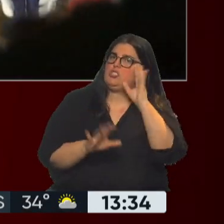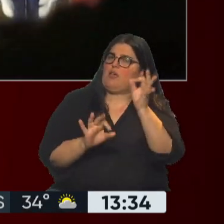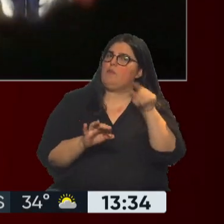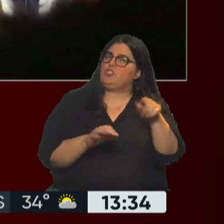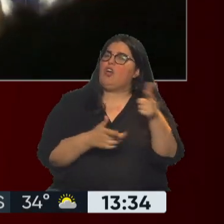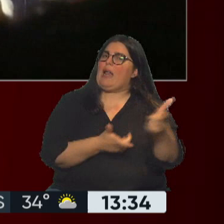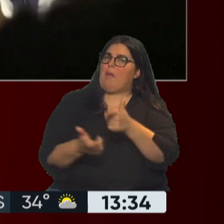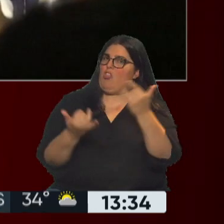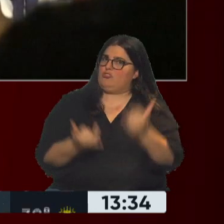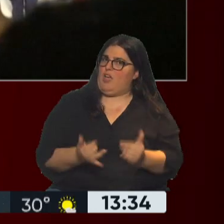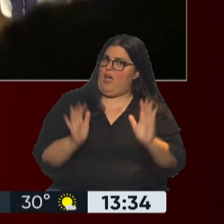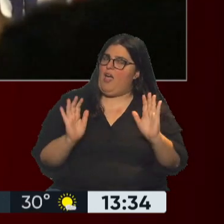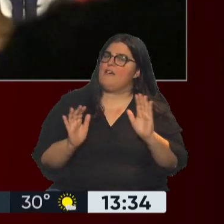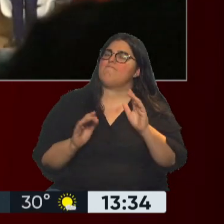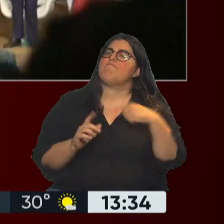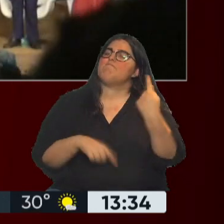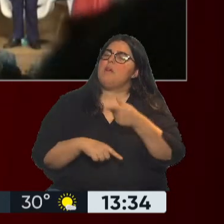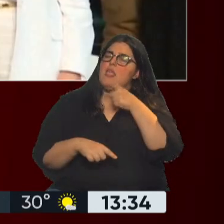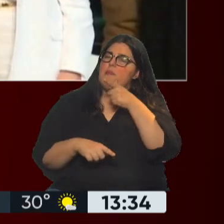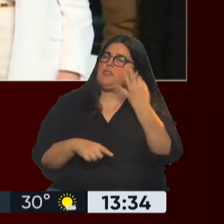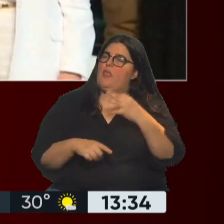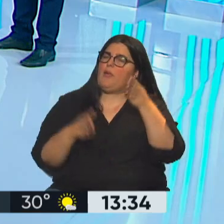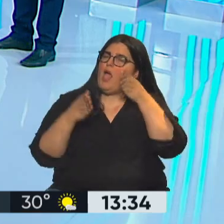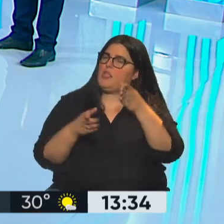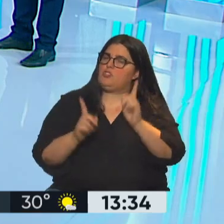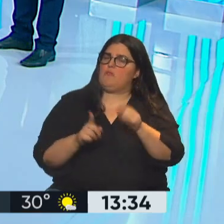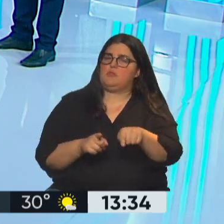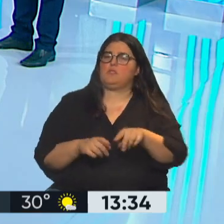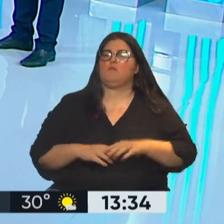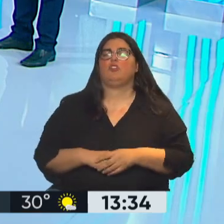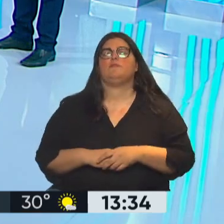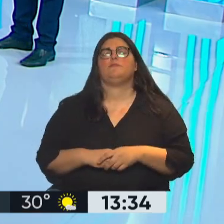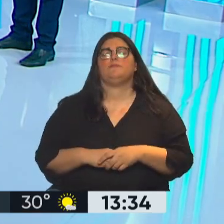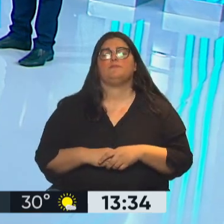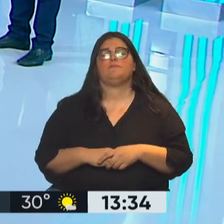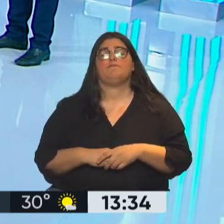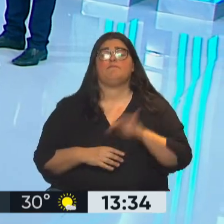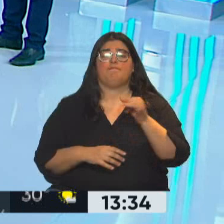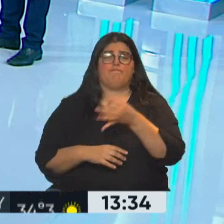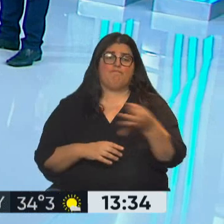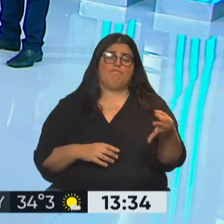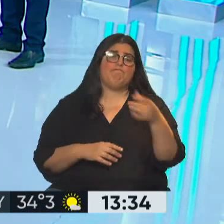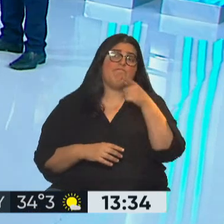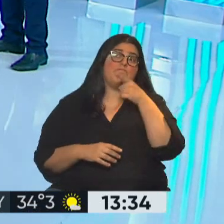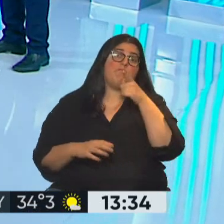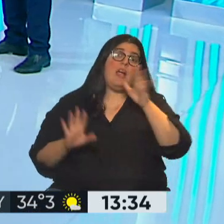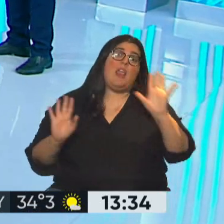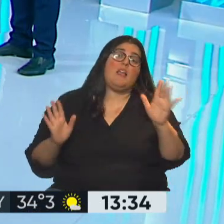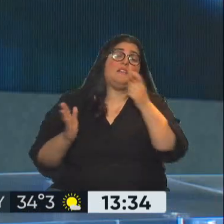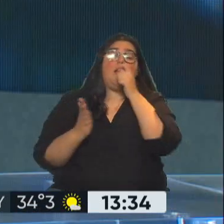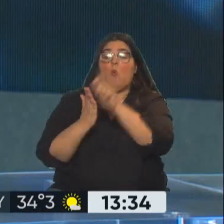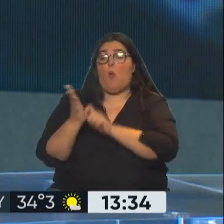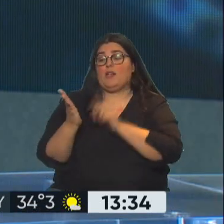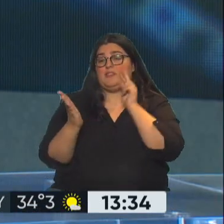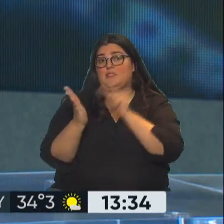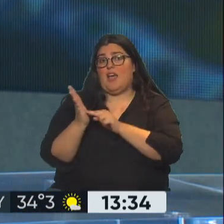que mañana vamos a tener que prestar especial atención a eso. ¿Ever? Sí. Todo indicaría, las últimas encuestas las vamos a ver